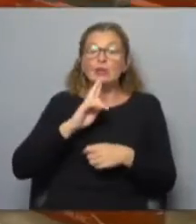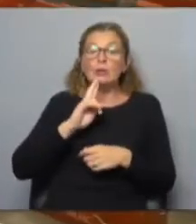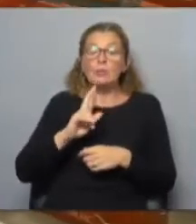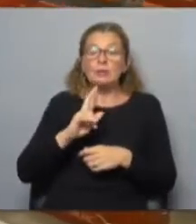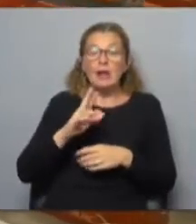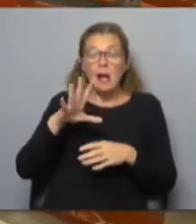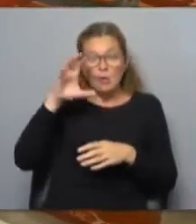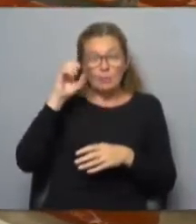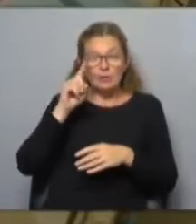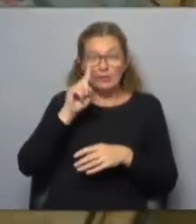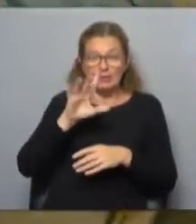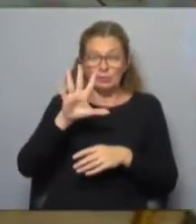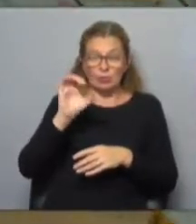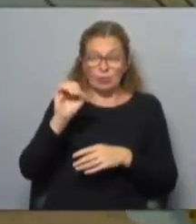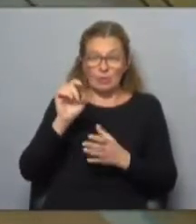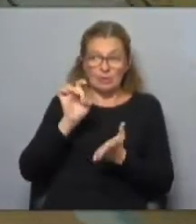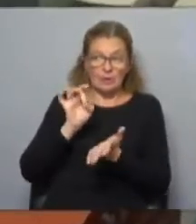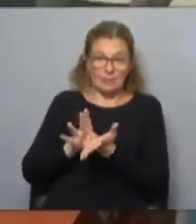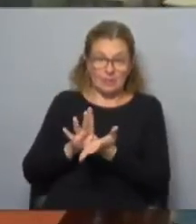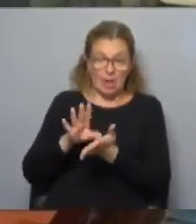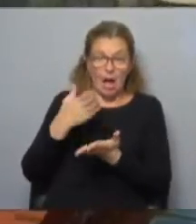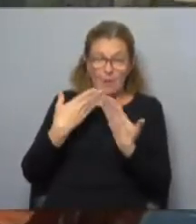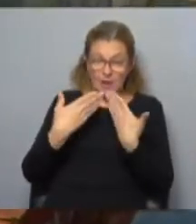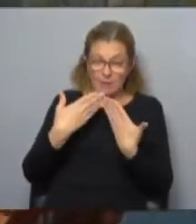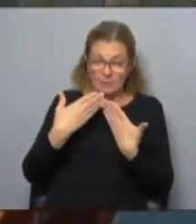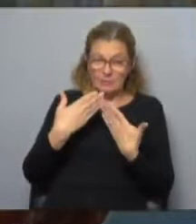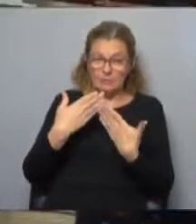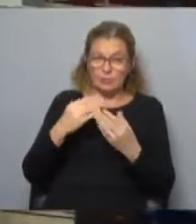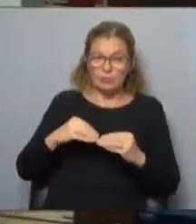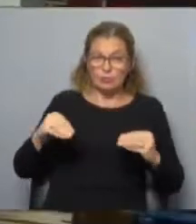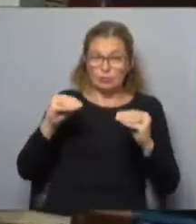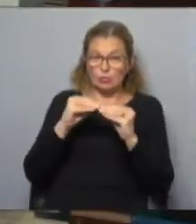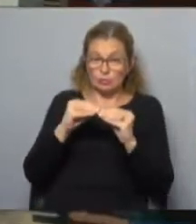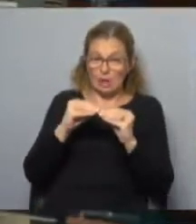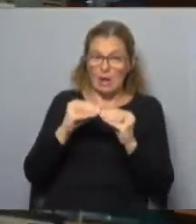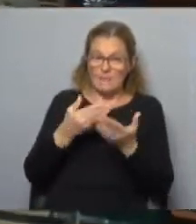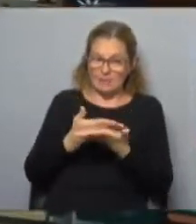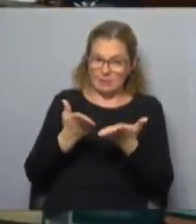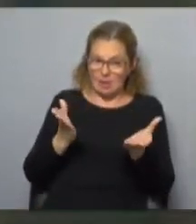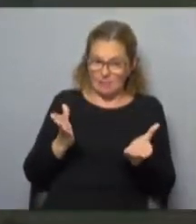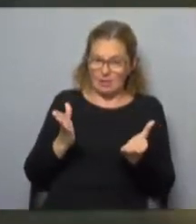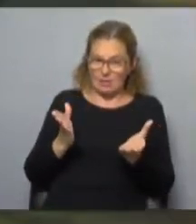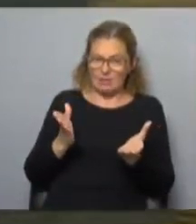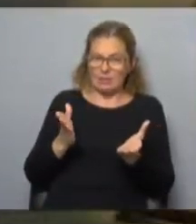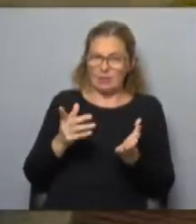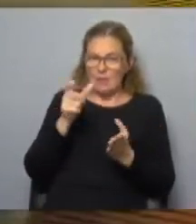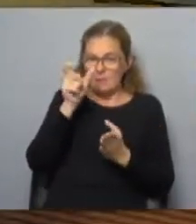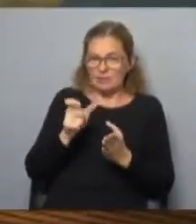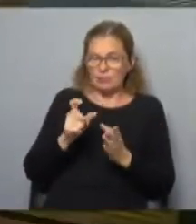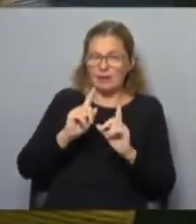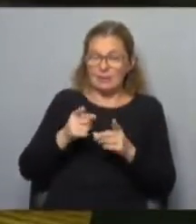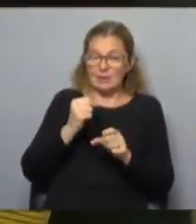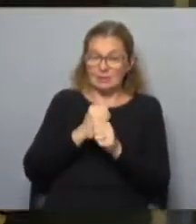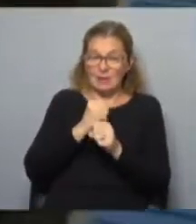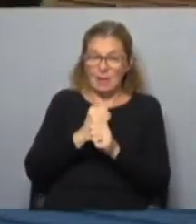Recuerden que hablábamos de 150 despidos. Claro, claro. Hay en total una plantilla más amplia si además de las personas cuyo trabajo